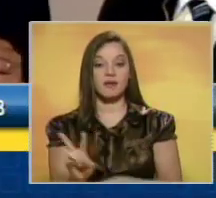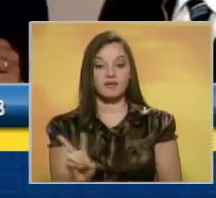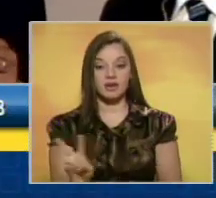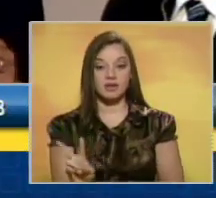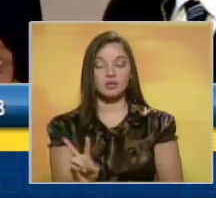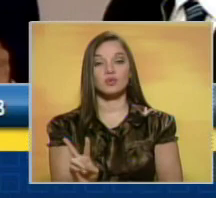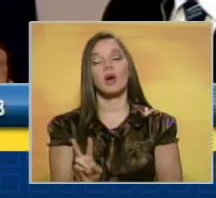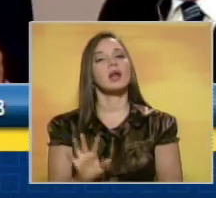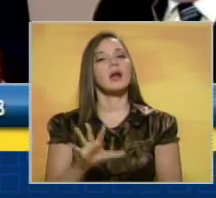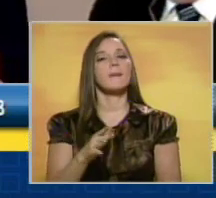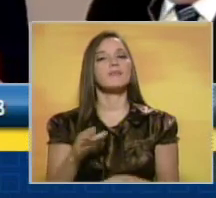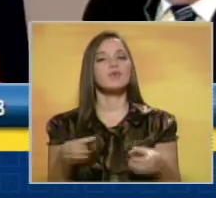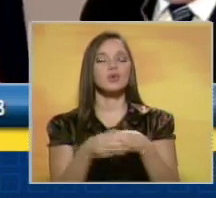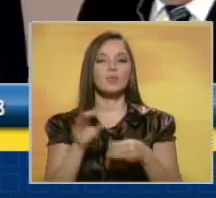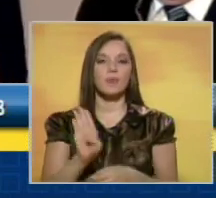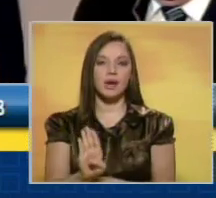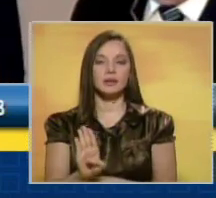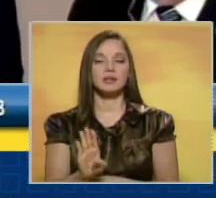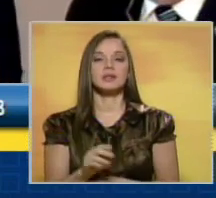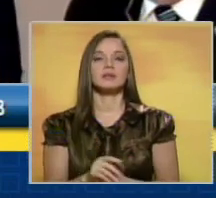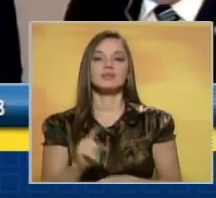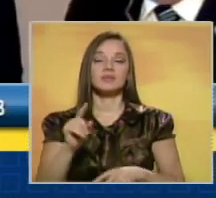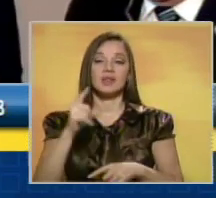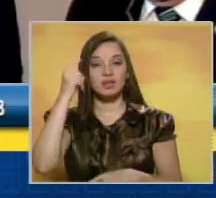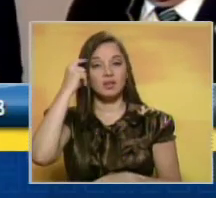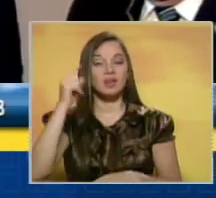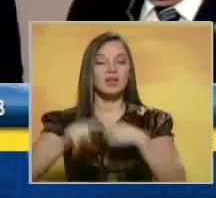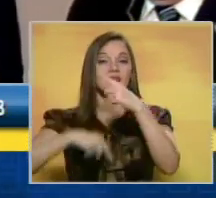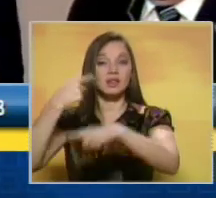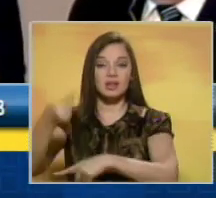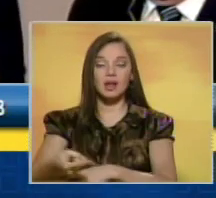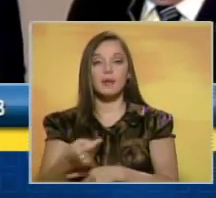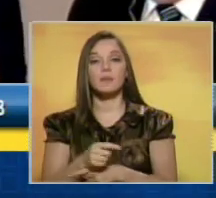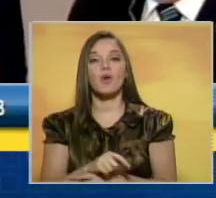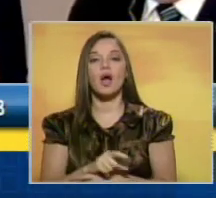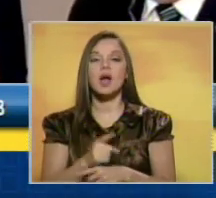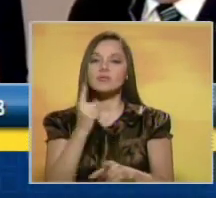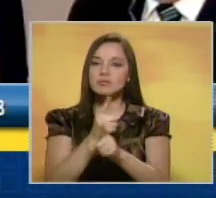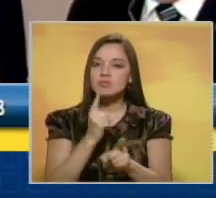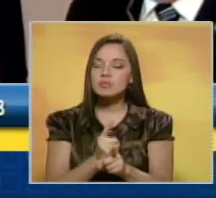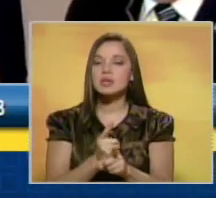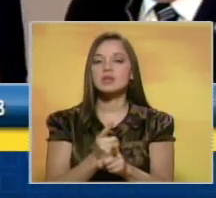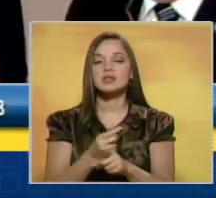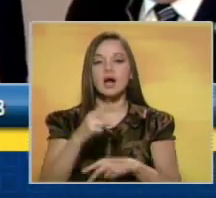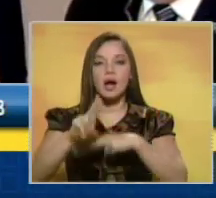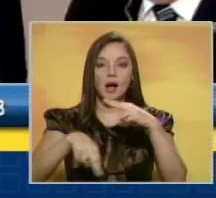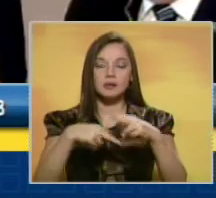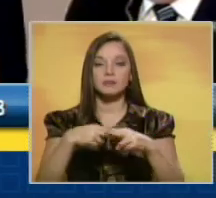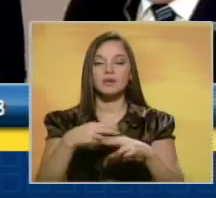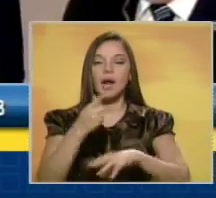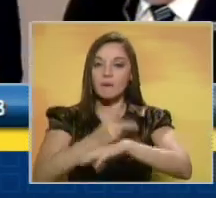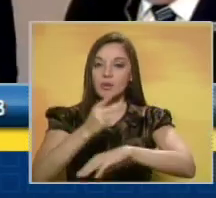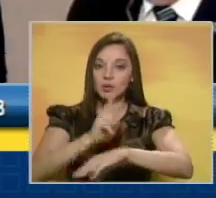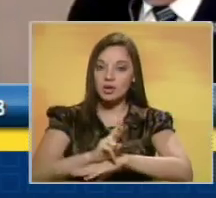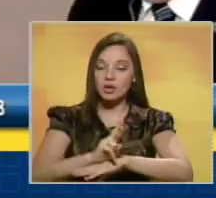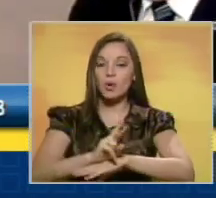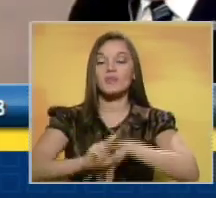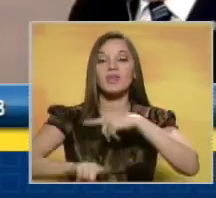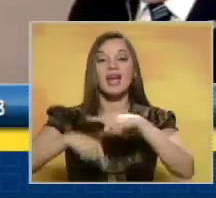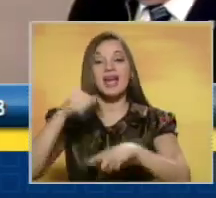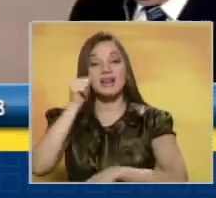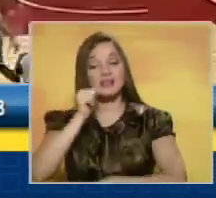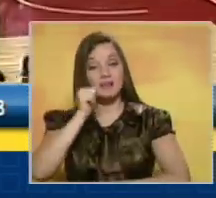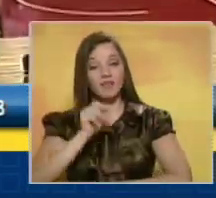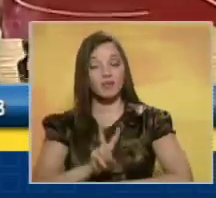debutará el 25 de agosto ante Cuba. 2 días más tarde se medirá a Puerto Rico y el viernes 28 frente a Canadá. El sábado 29 cierra la